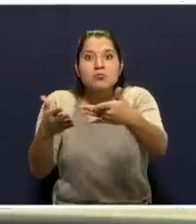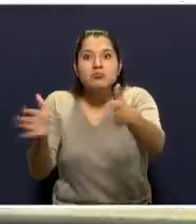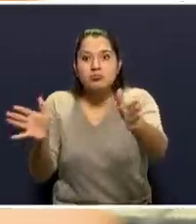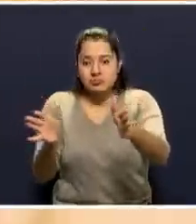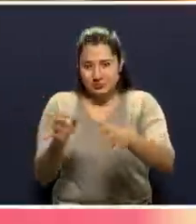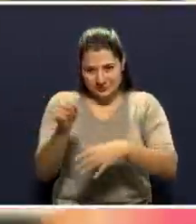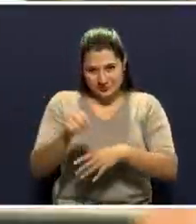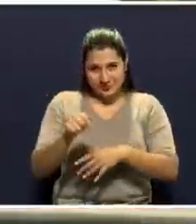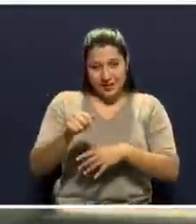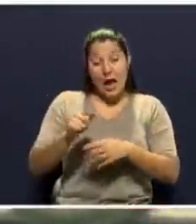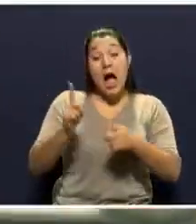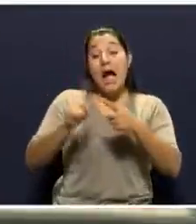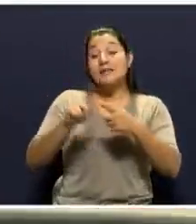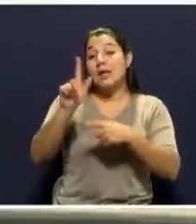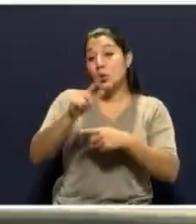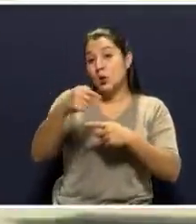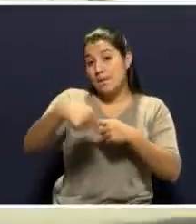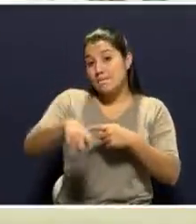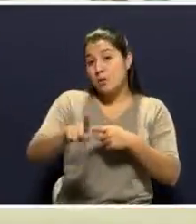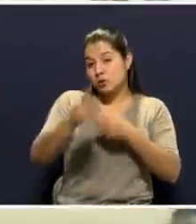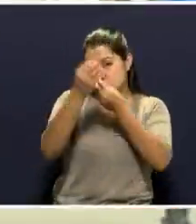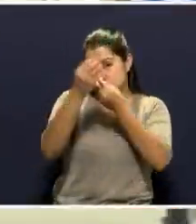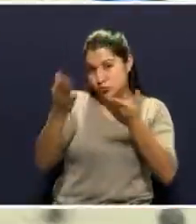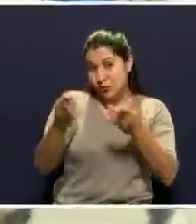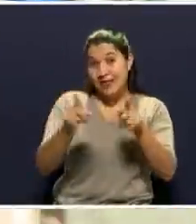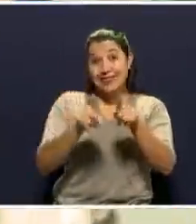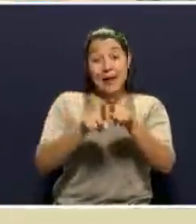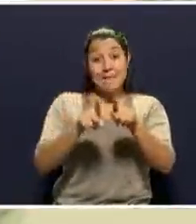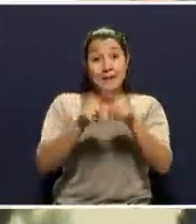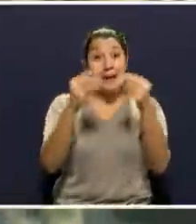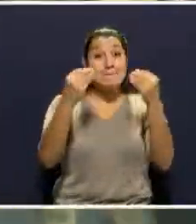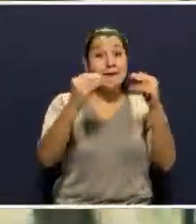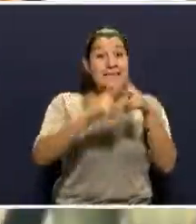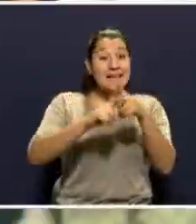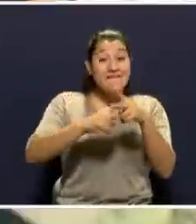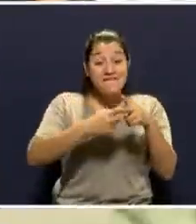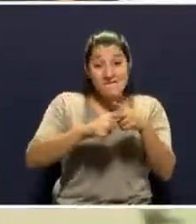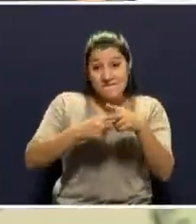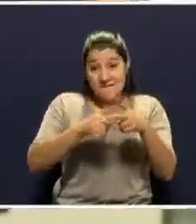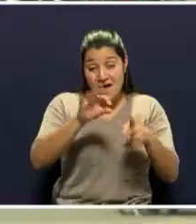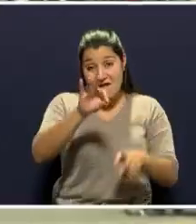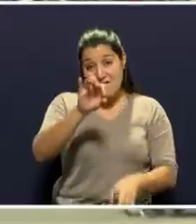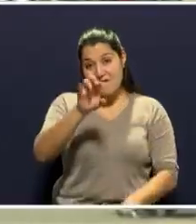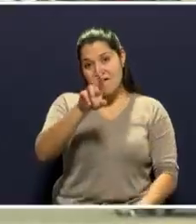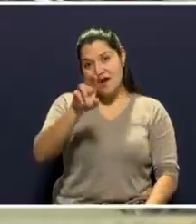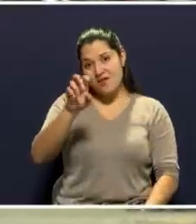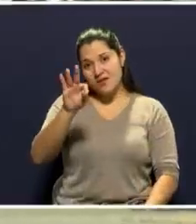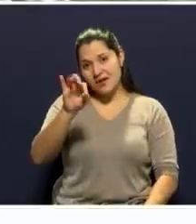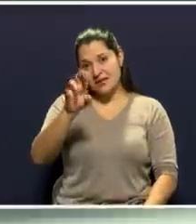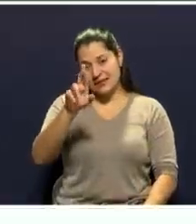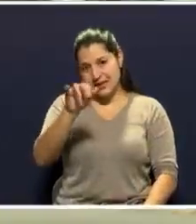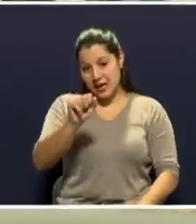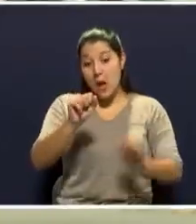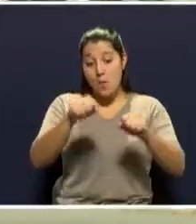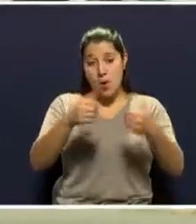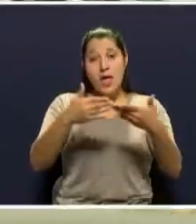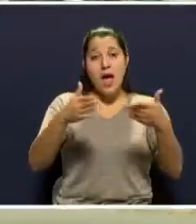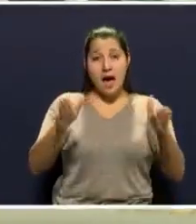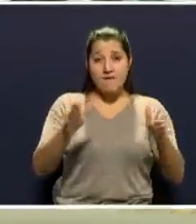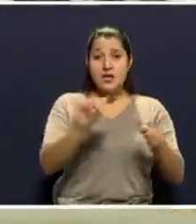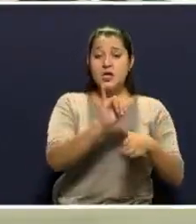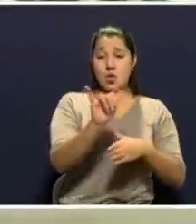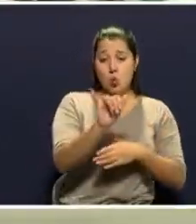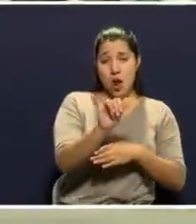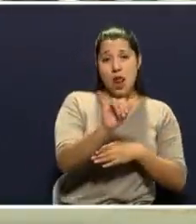desde este viernes las ferreterías podrán operar desde las 5 de la mañana hasta las 7 de la tarde entre semana, al igual que